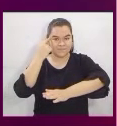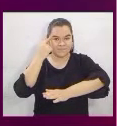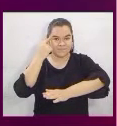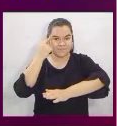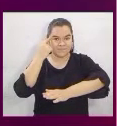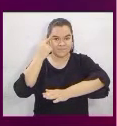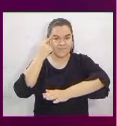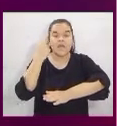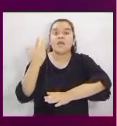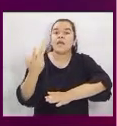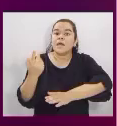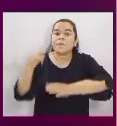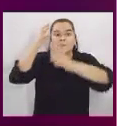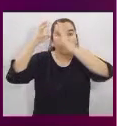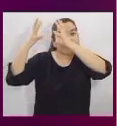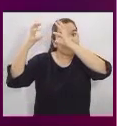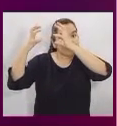pero esa orden es muy